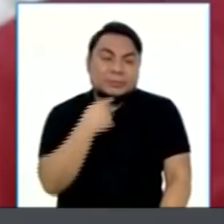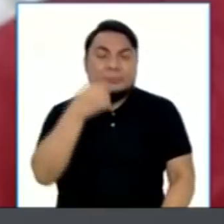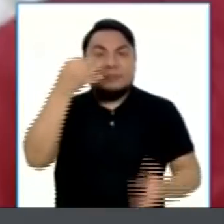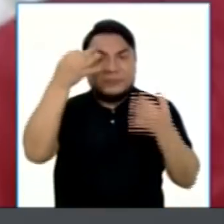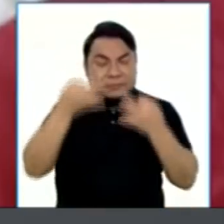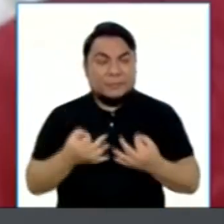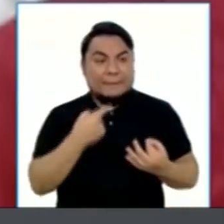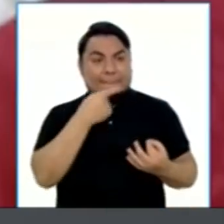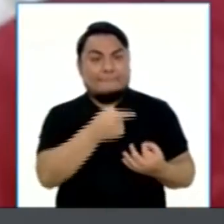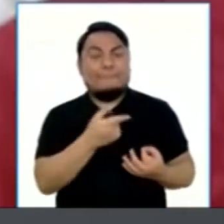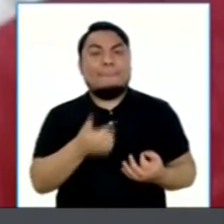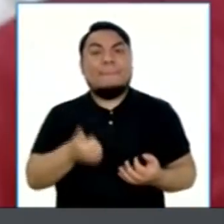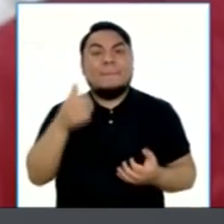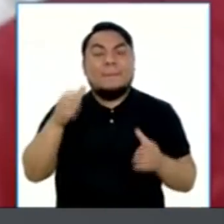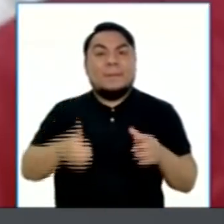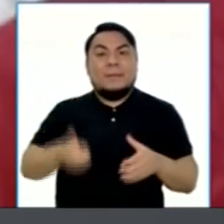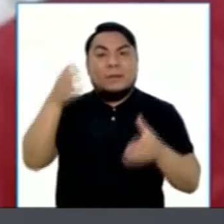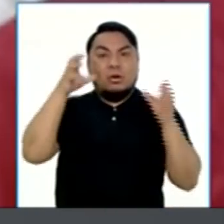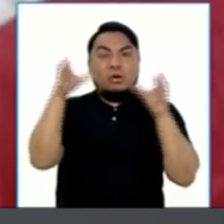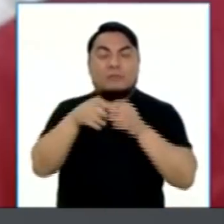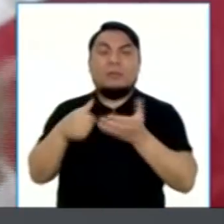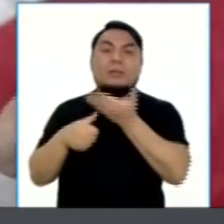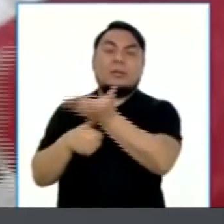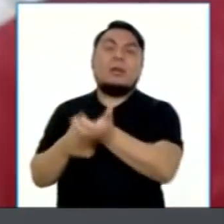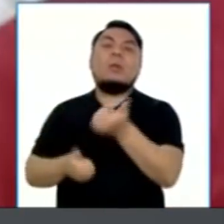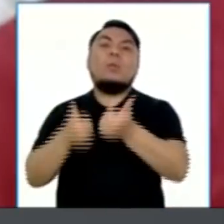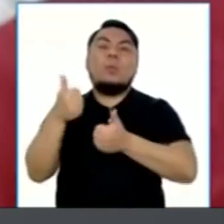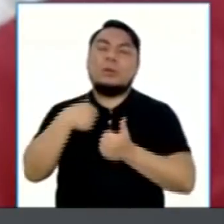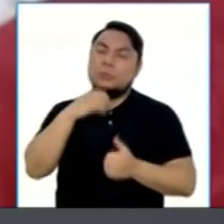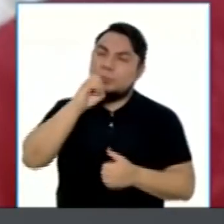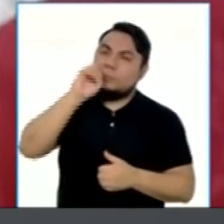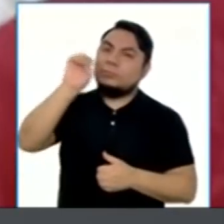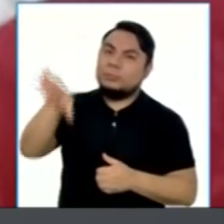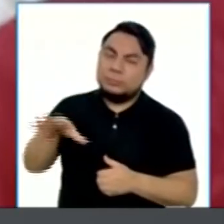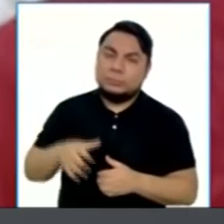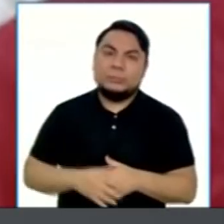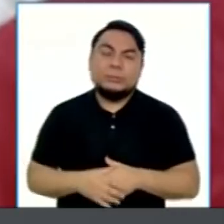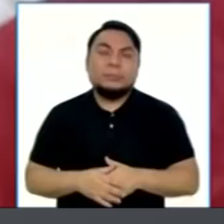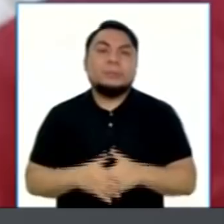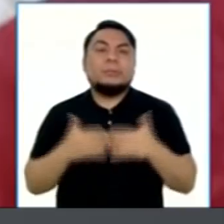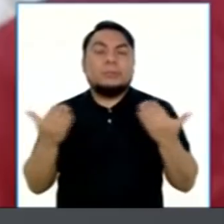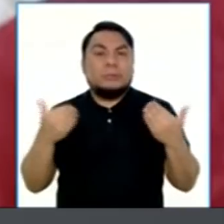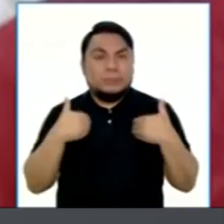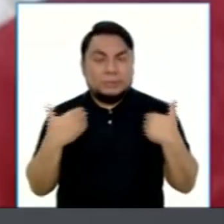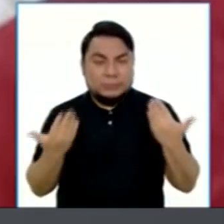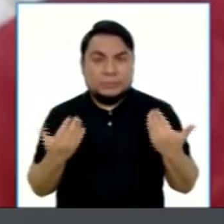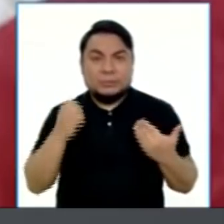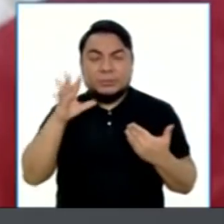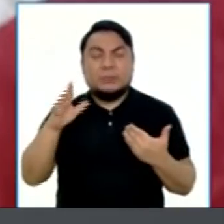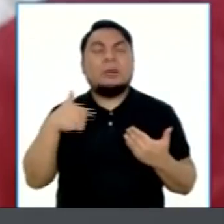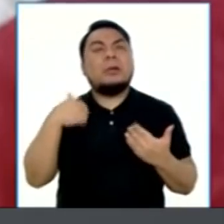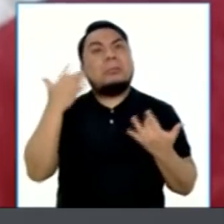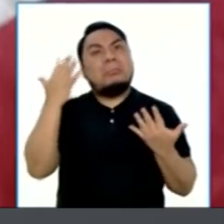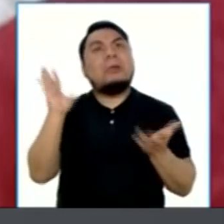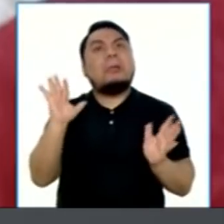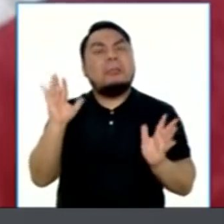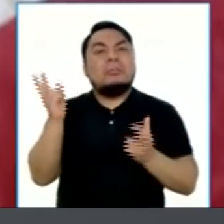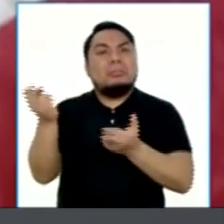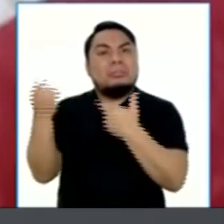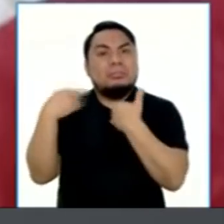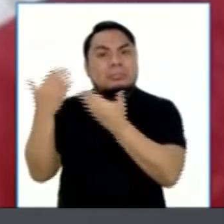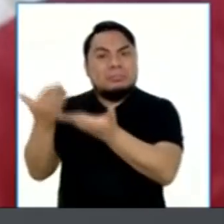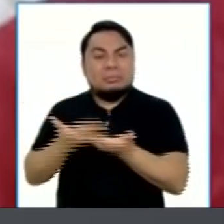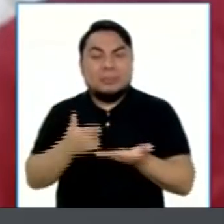oficia al presidente del Congreso cuál es la posición que tenemos, lo menos que esperaba